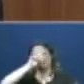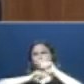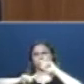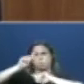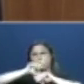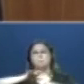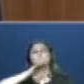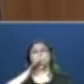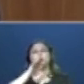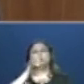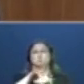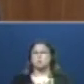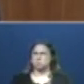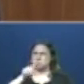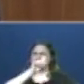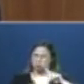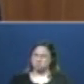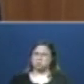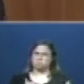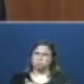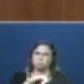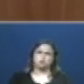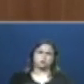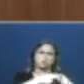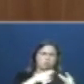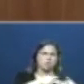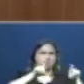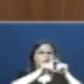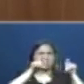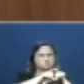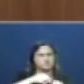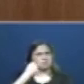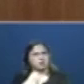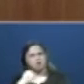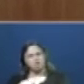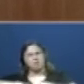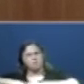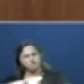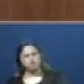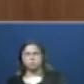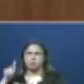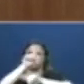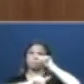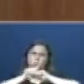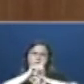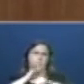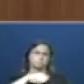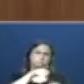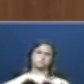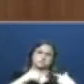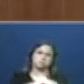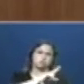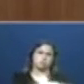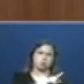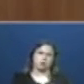gravísimos problemas sociales empresariales laborales familiares y territoriales hoy planteados y que reclaman